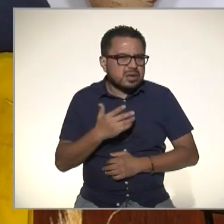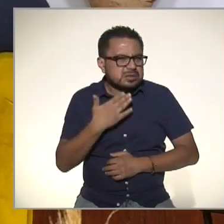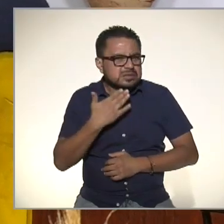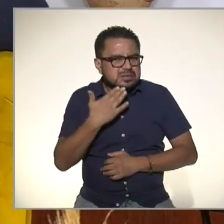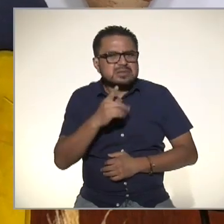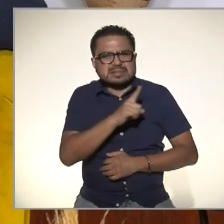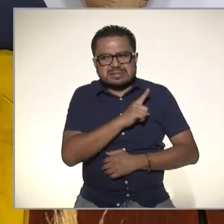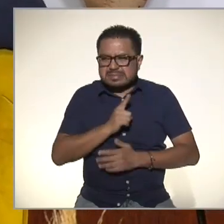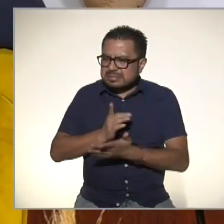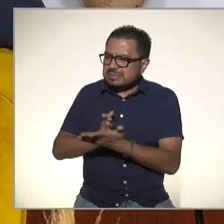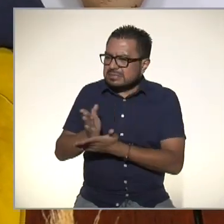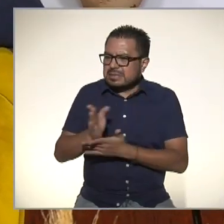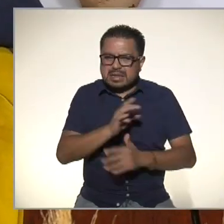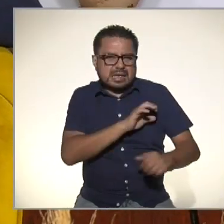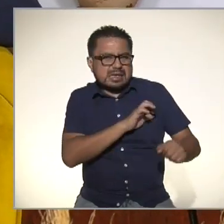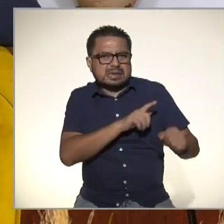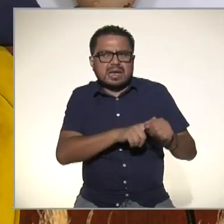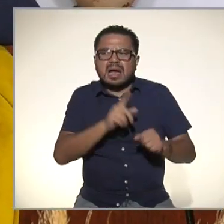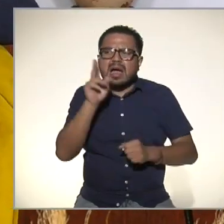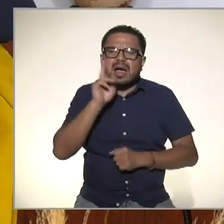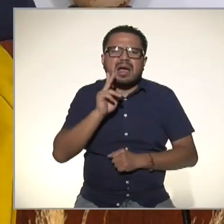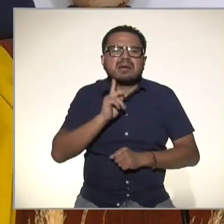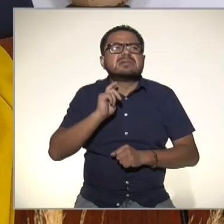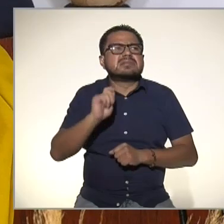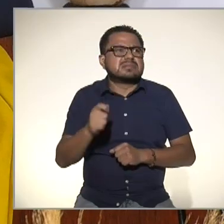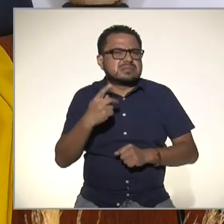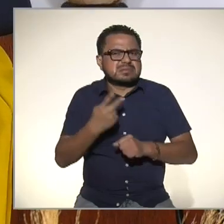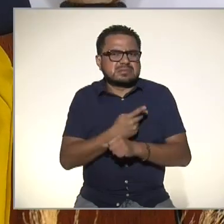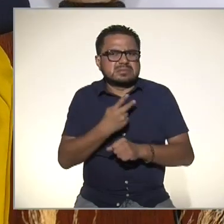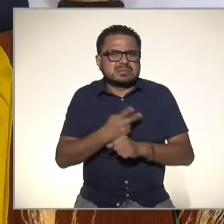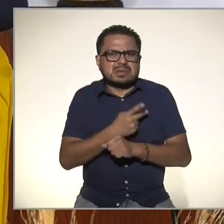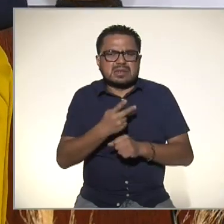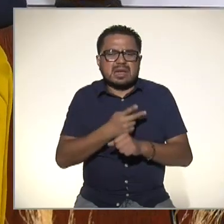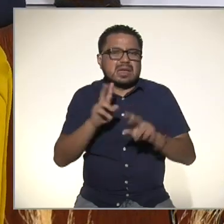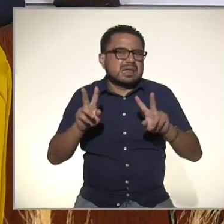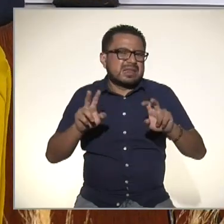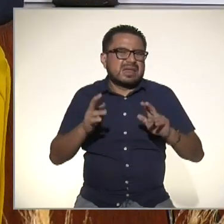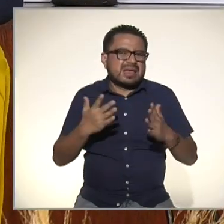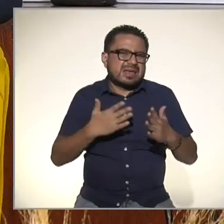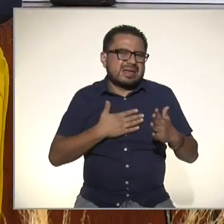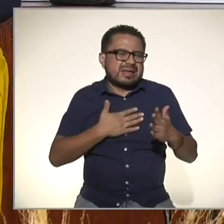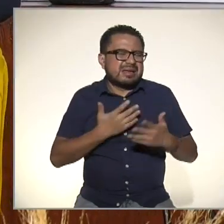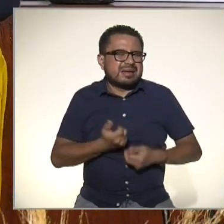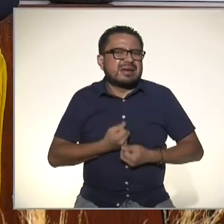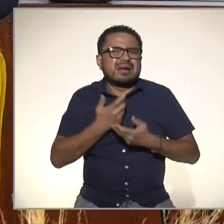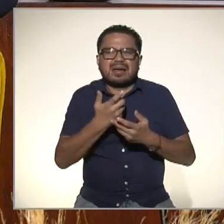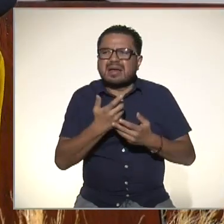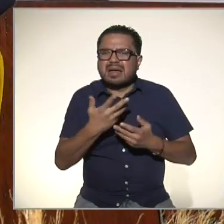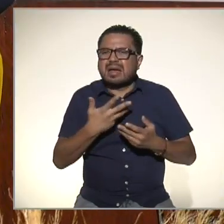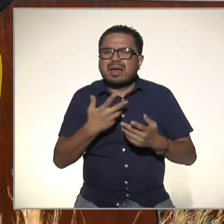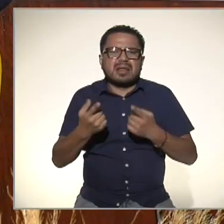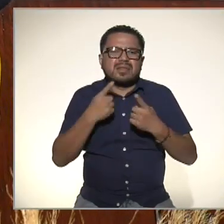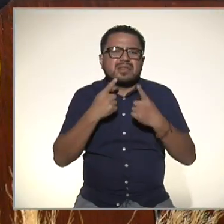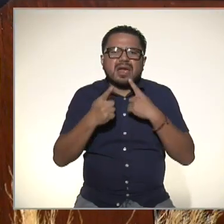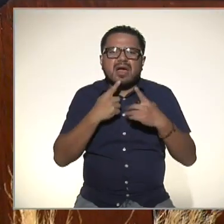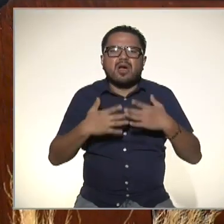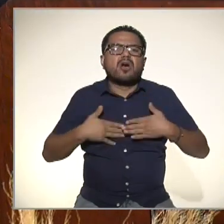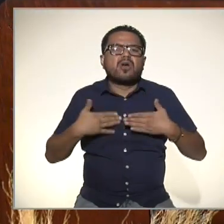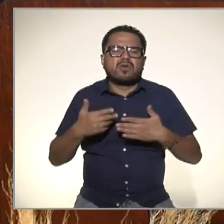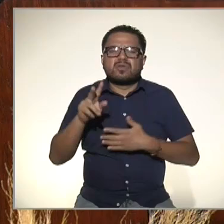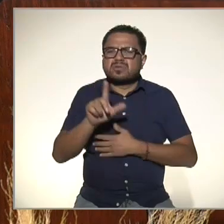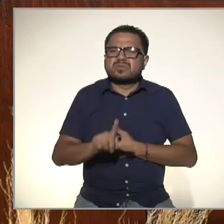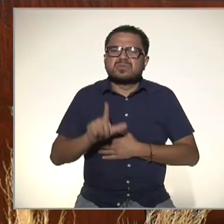que acudir con un especialista para ver qué es lo que está pasando. Uno de los lemas que tenemos aquí en Diálogos en Confianza los lunes